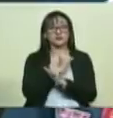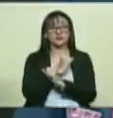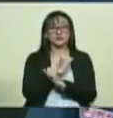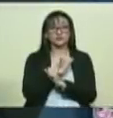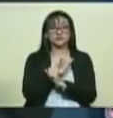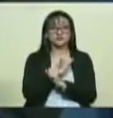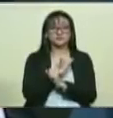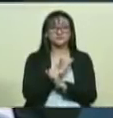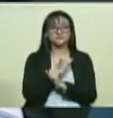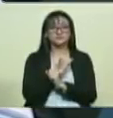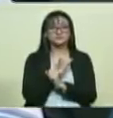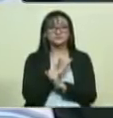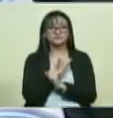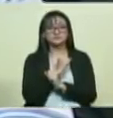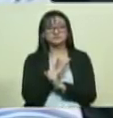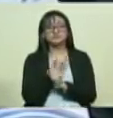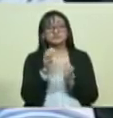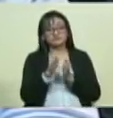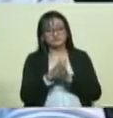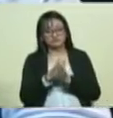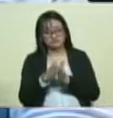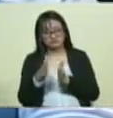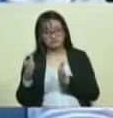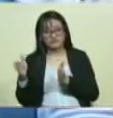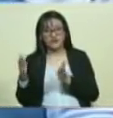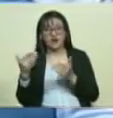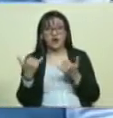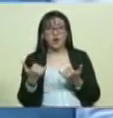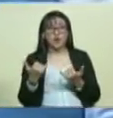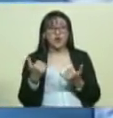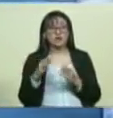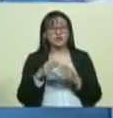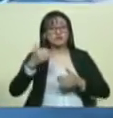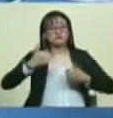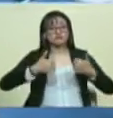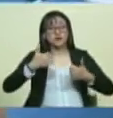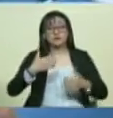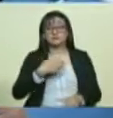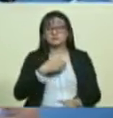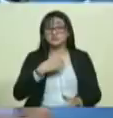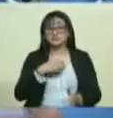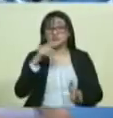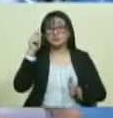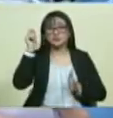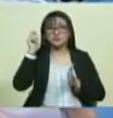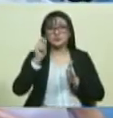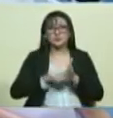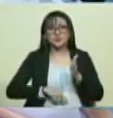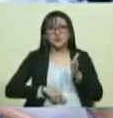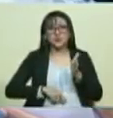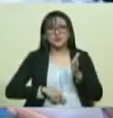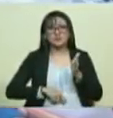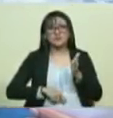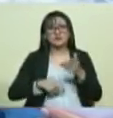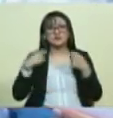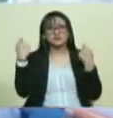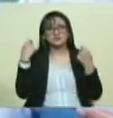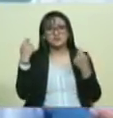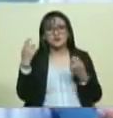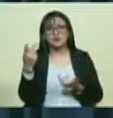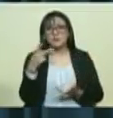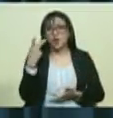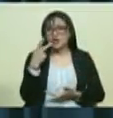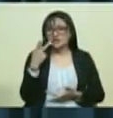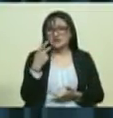y se establece un periodo en el cual los candidatos no pueden establecer ningún tipo de mecanismo proselitista